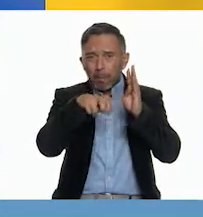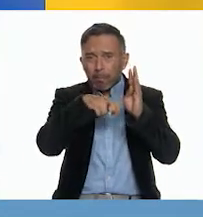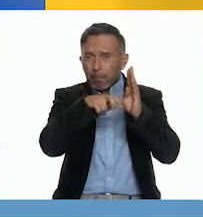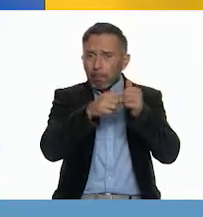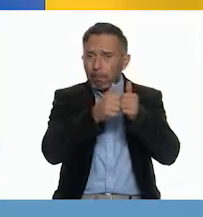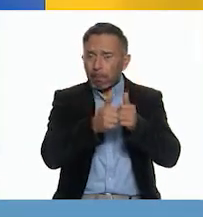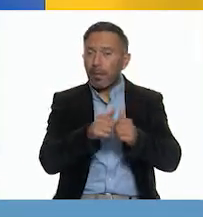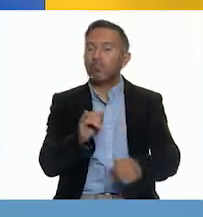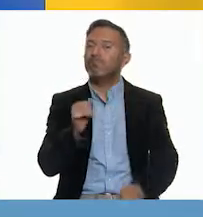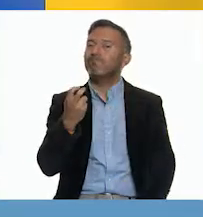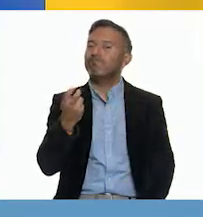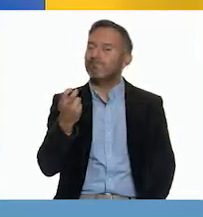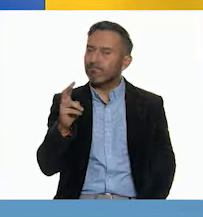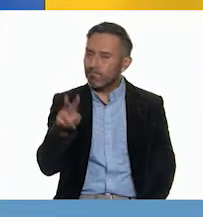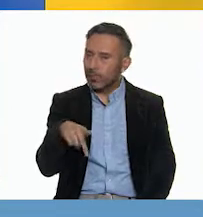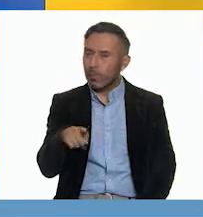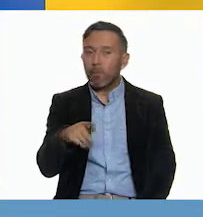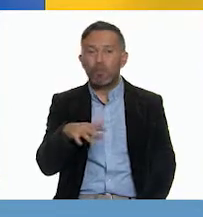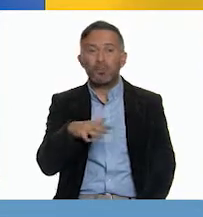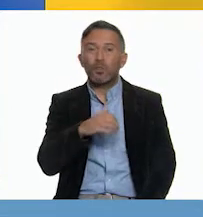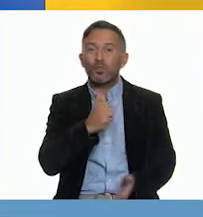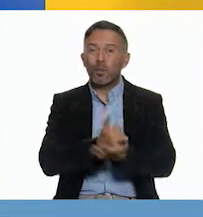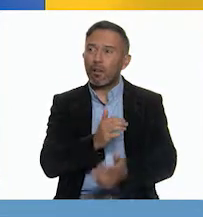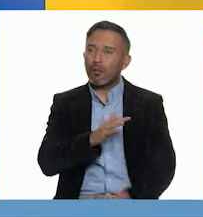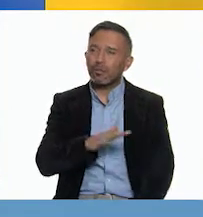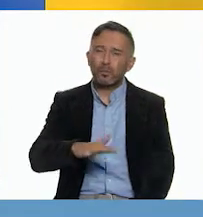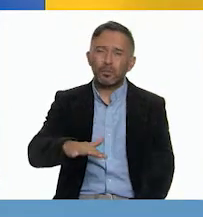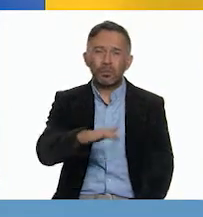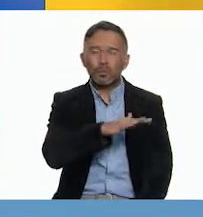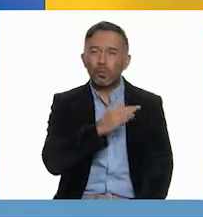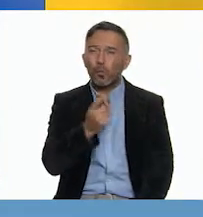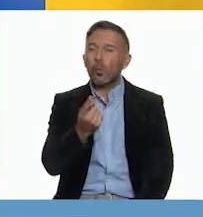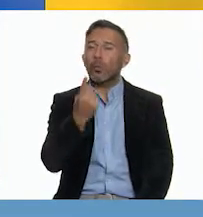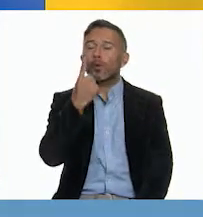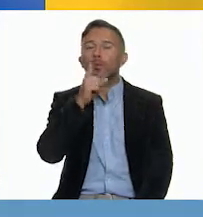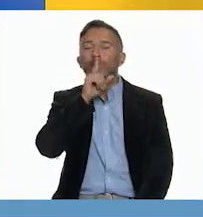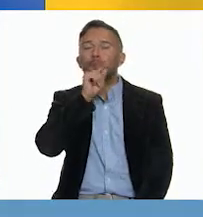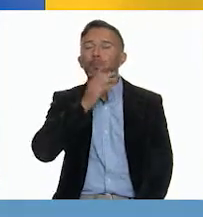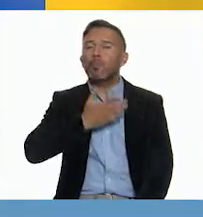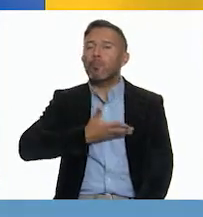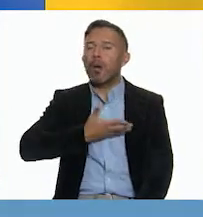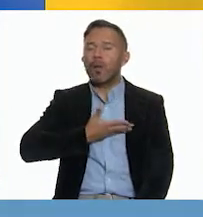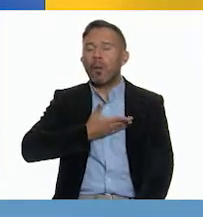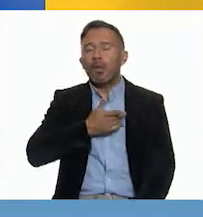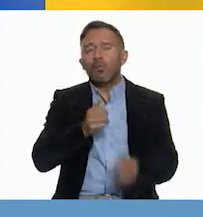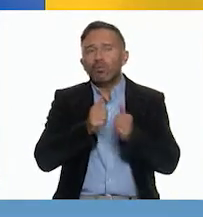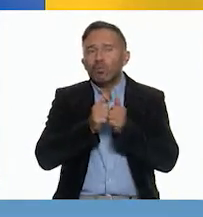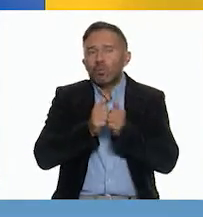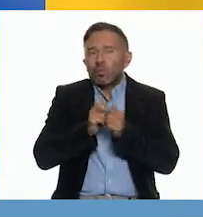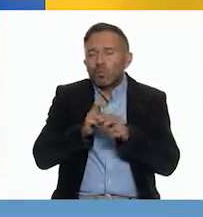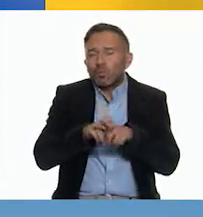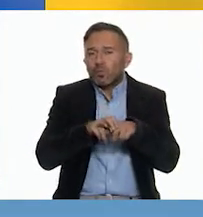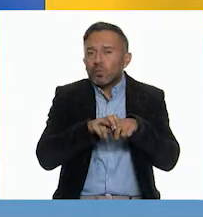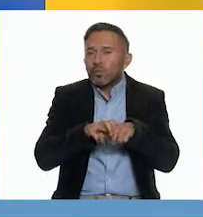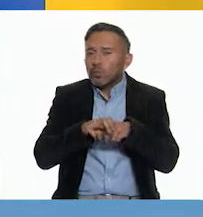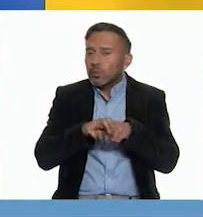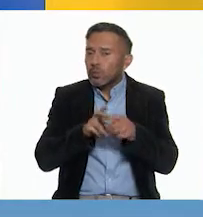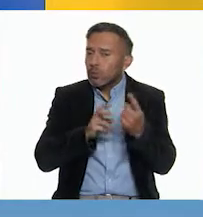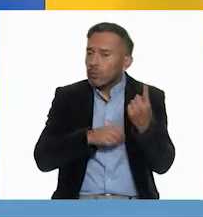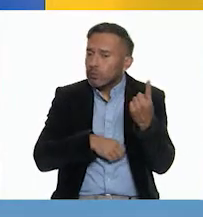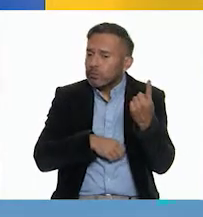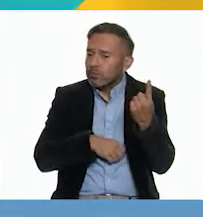único ser vivo que quedó en el pueblo fue la paloma. Pero antes de seguir, vamos a empezar a llenar nuestra